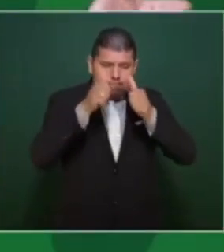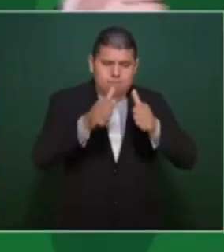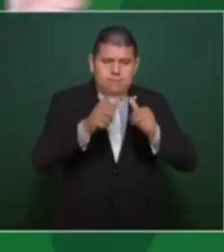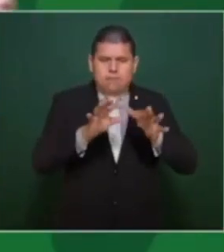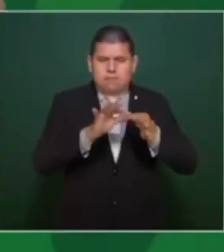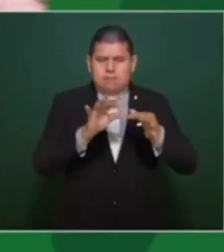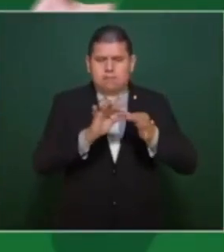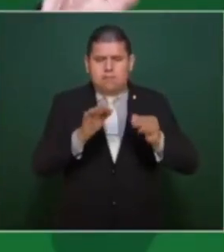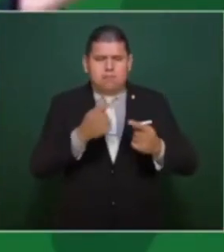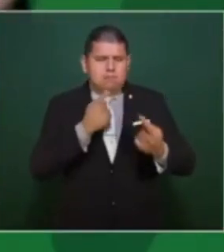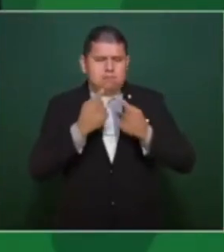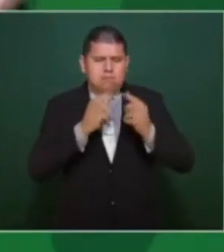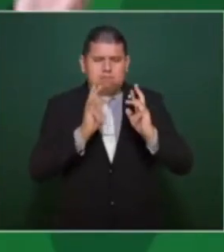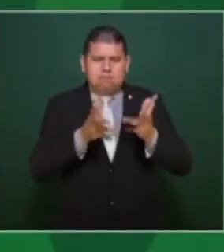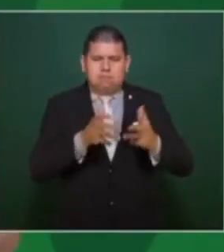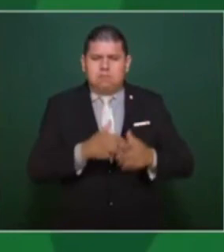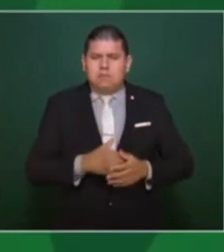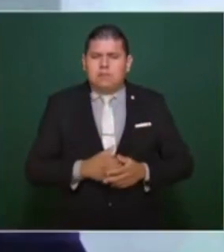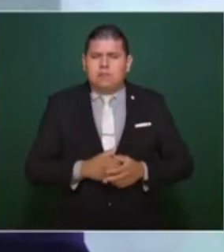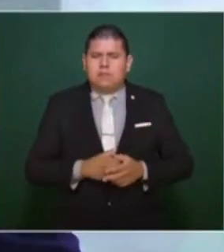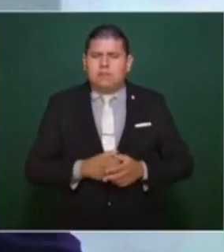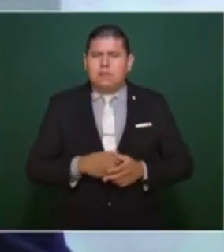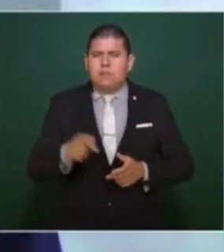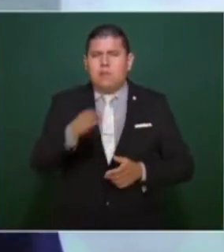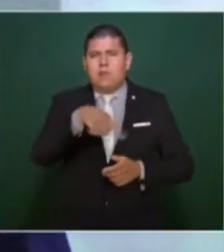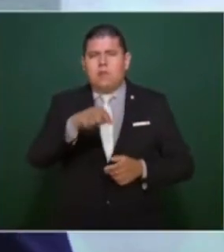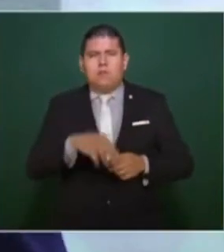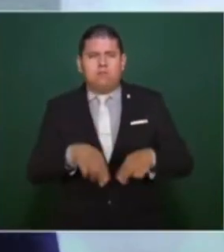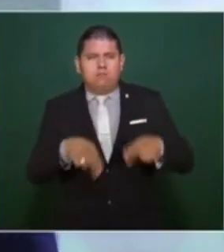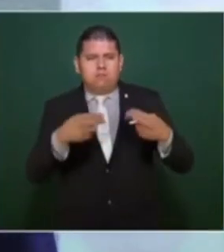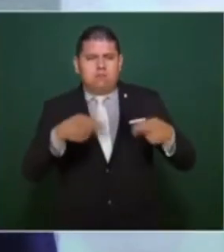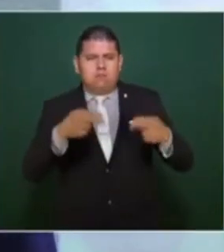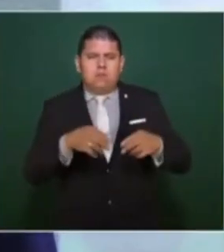habló con los empresarios